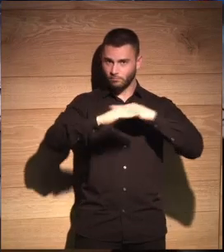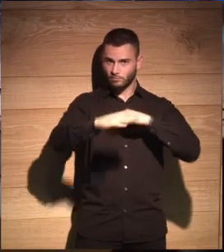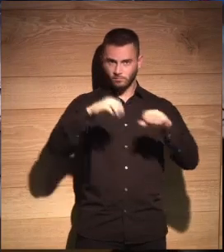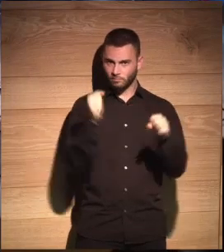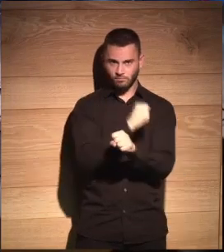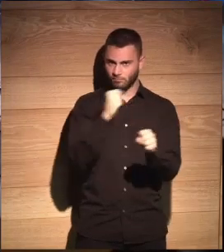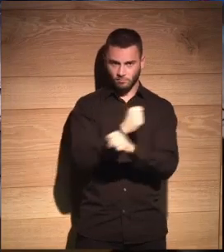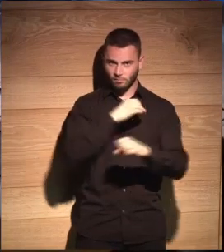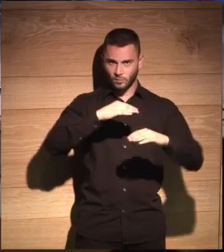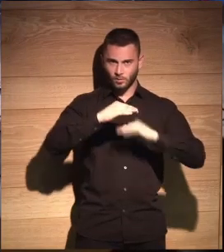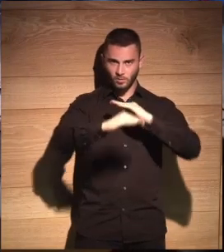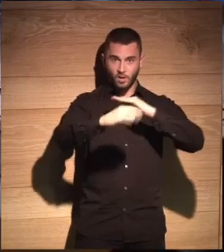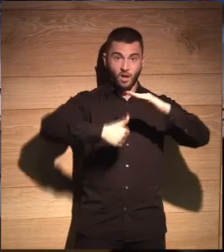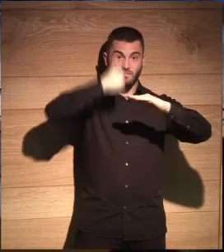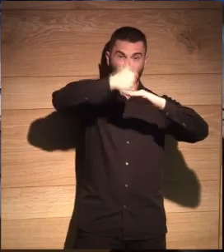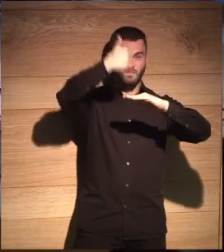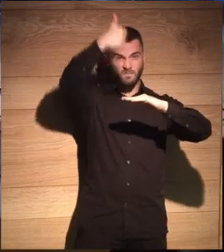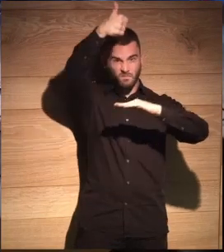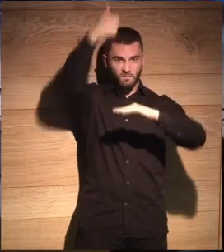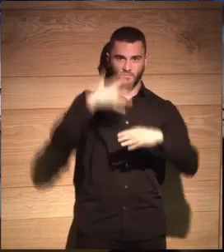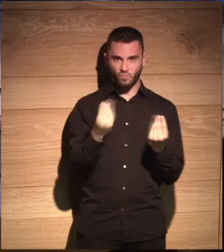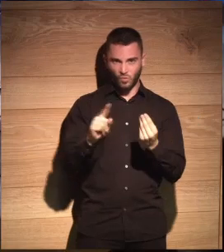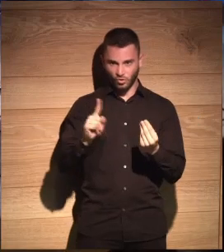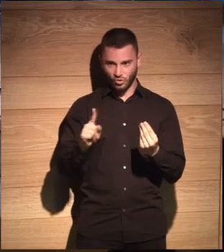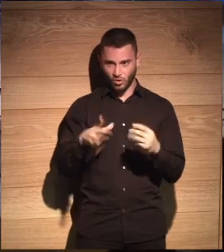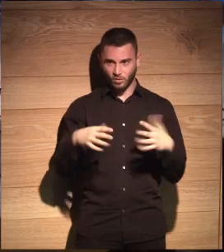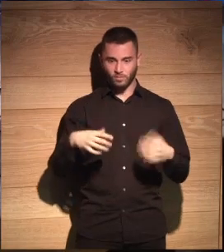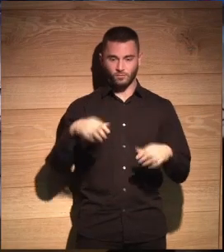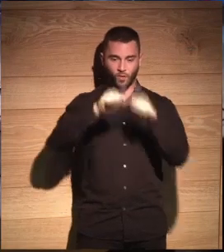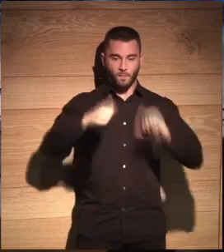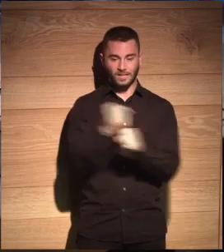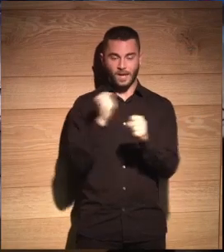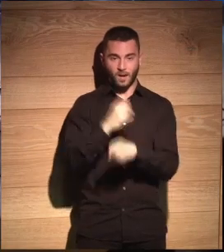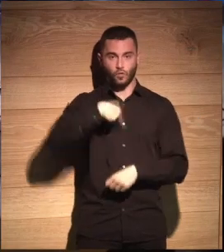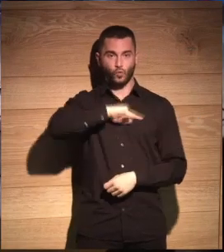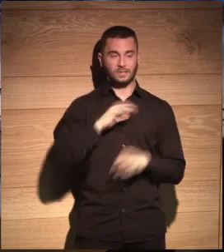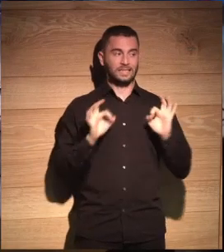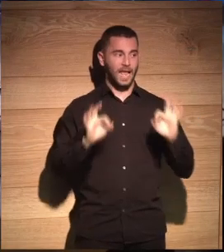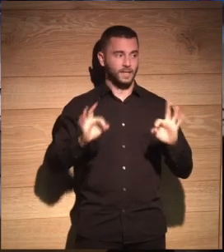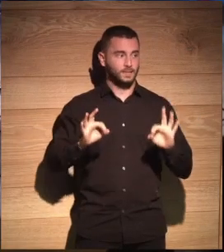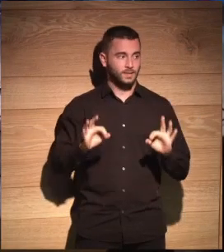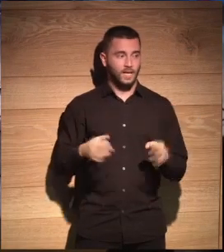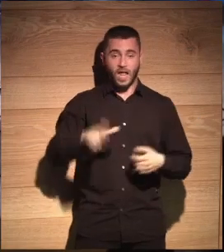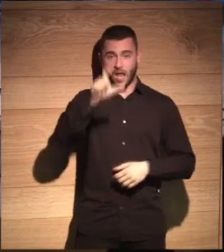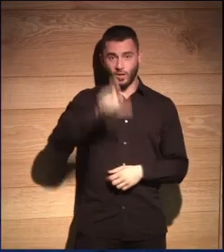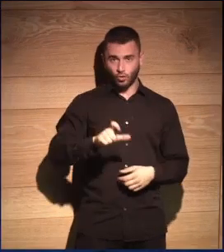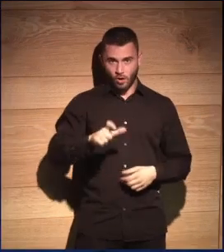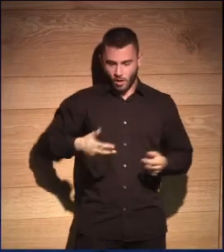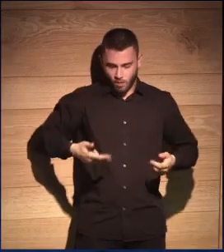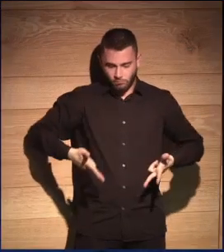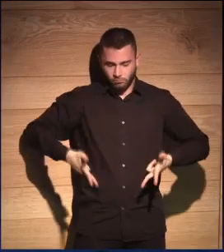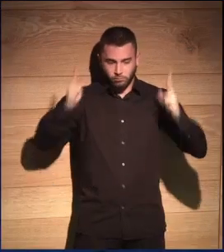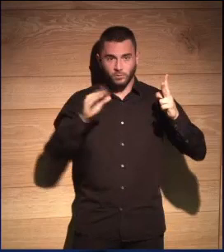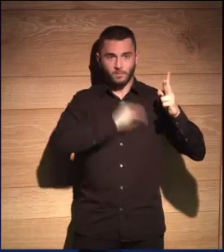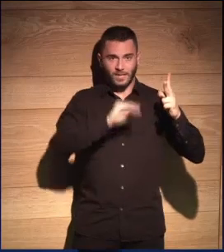mucha jerarquía y por lo general ese es un poco nuestro modo de trabajar. Dar bastante libertad a la persona dentro de